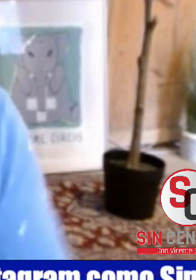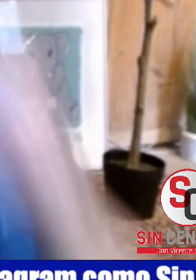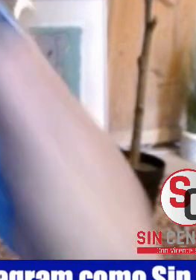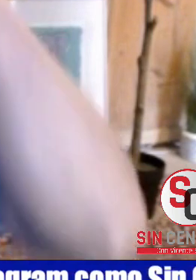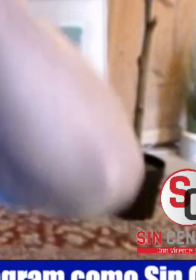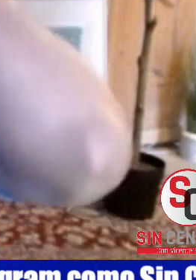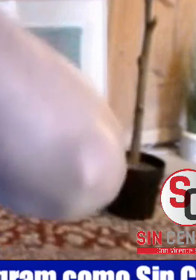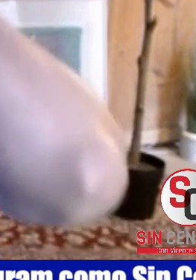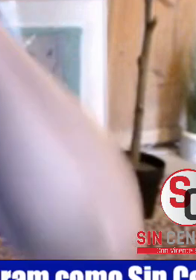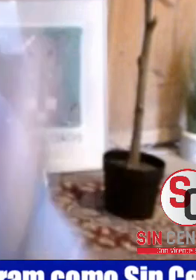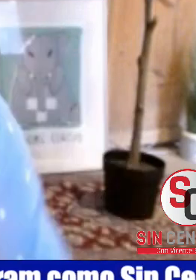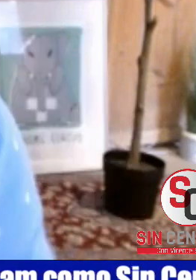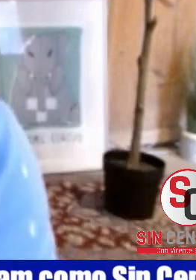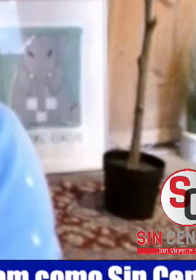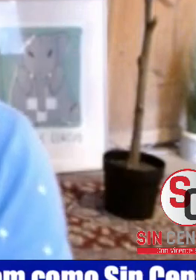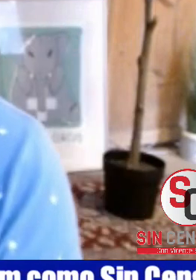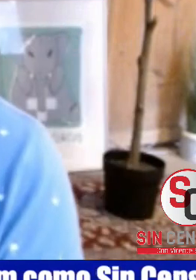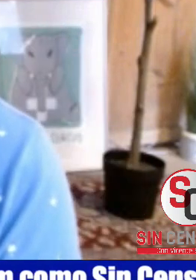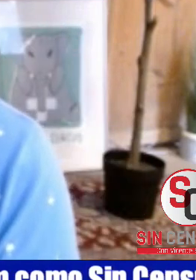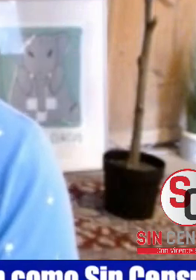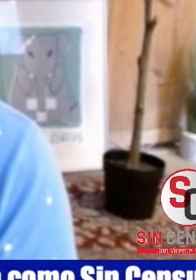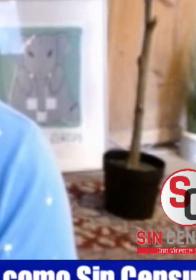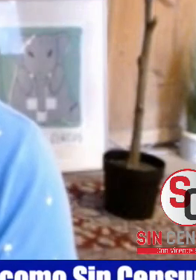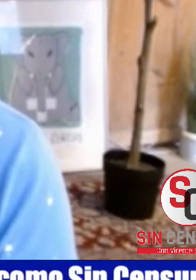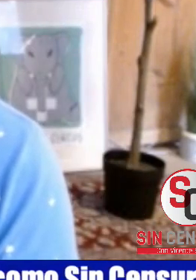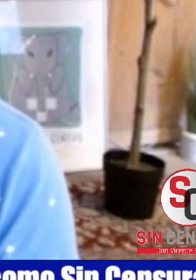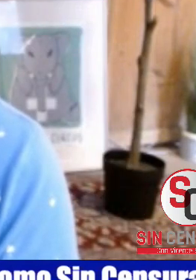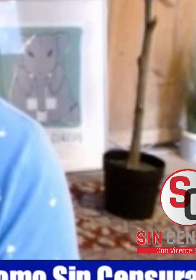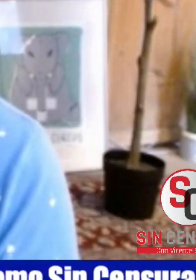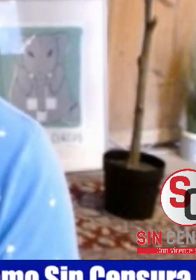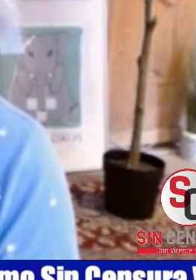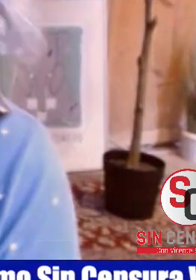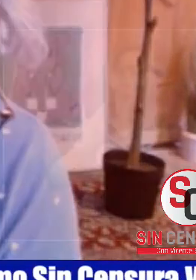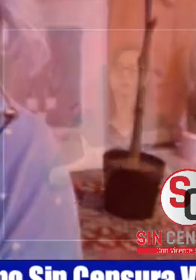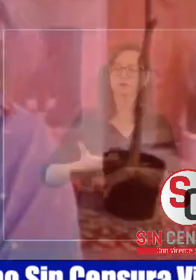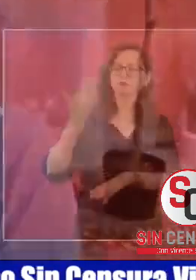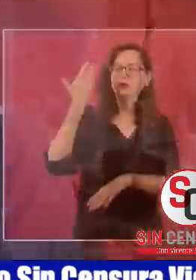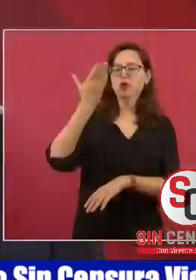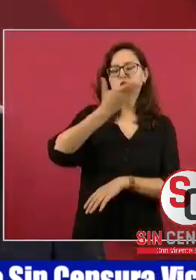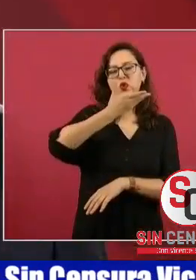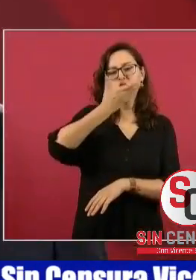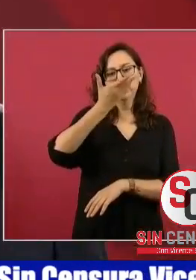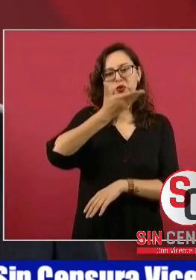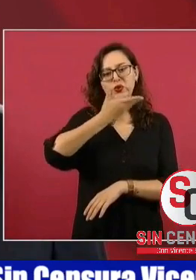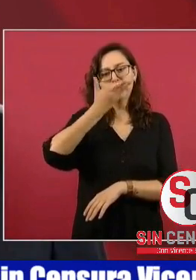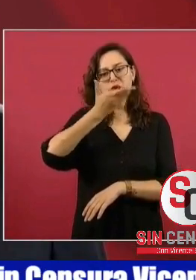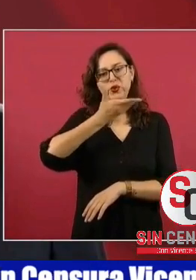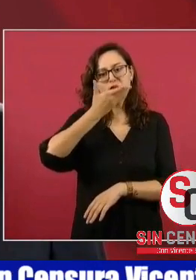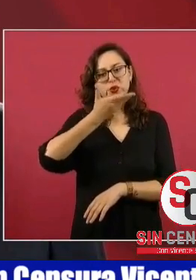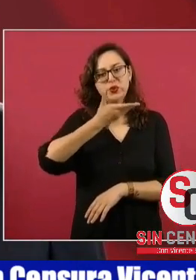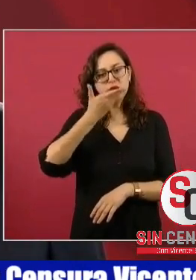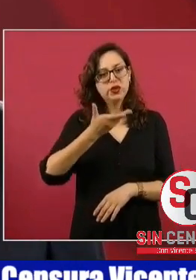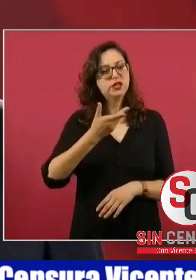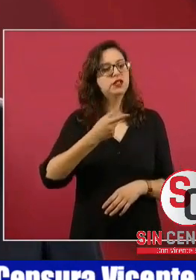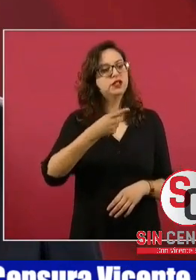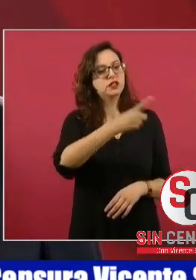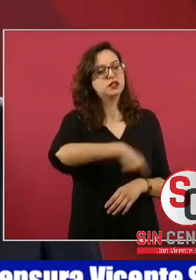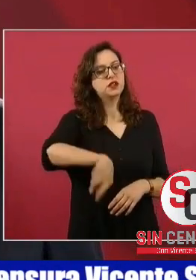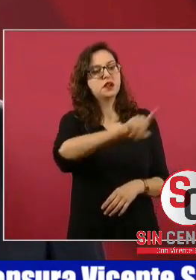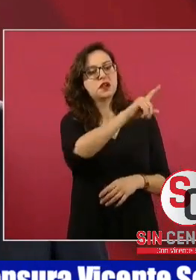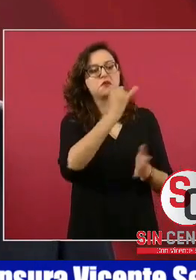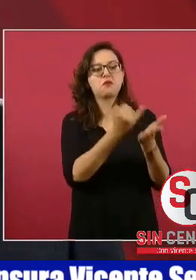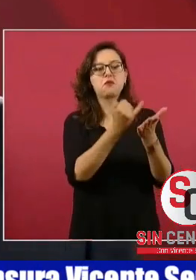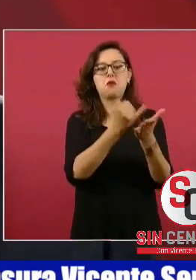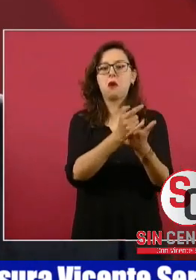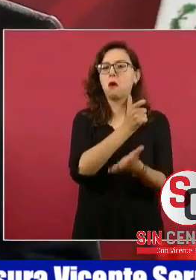plantea el presidente López Obrador. Declaró que desde que están en el gobierno se reporta una reducción del 30% en delitos del fuero federal